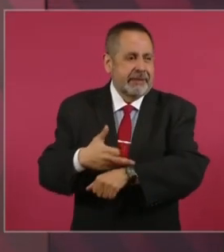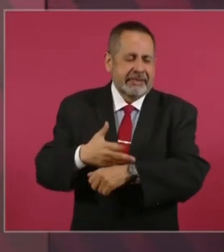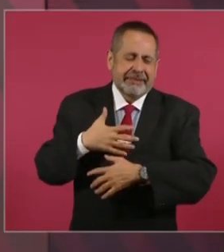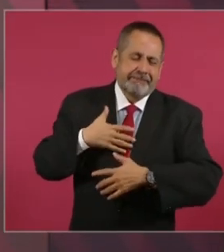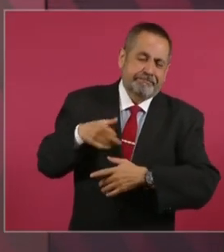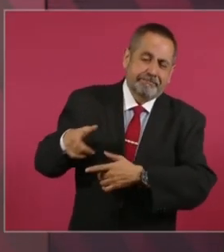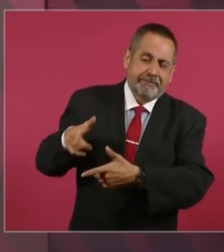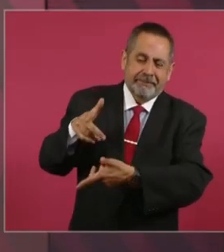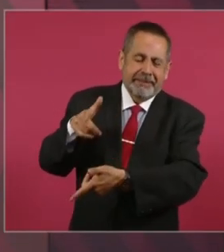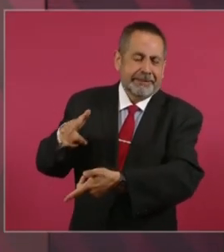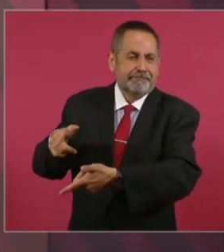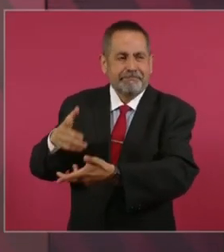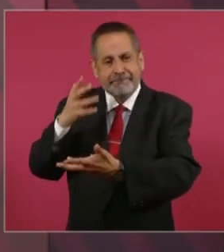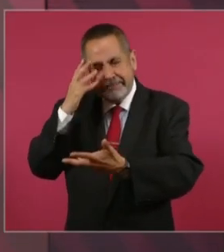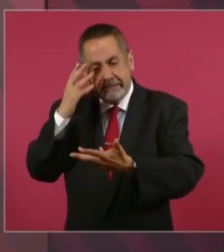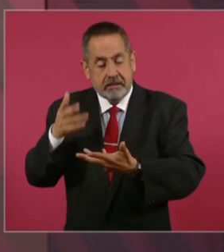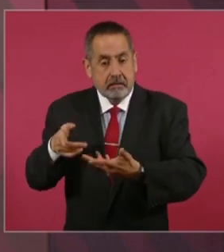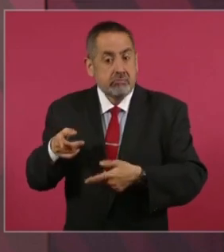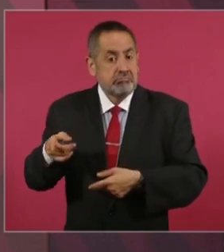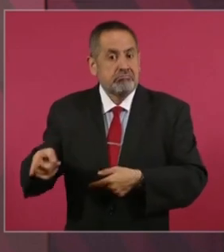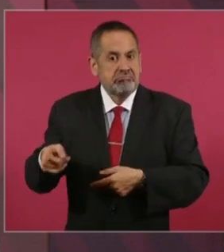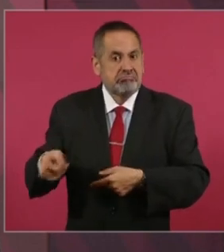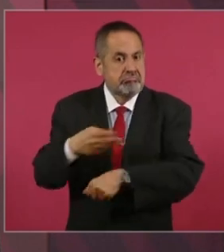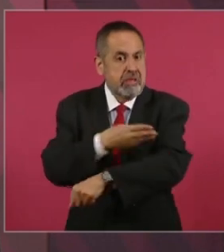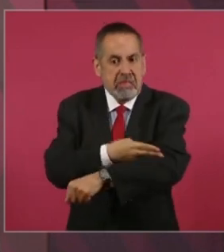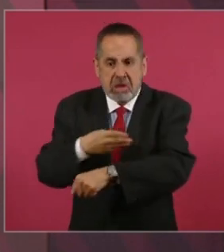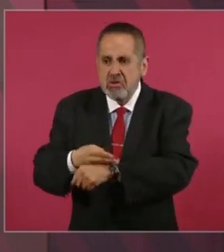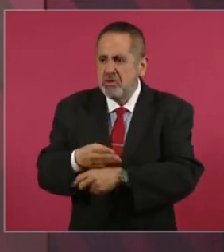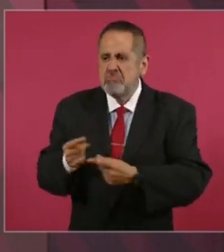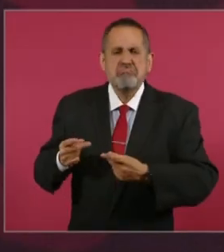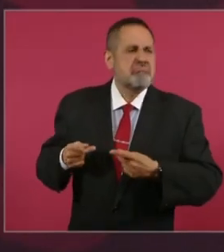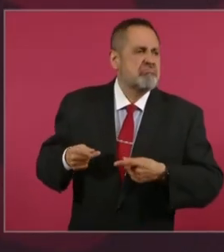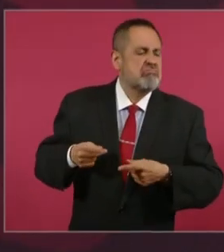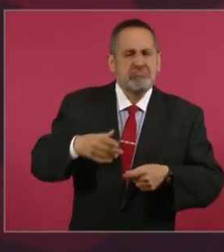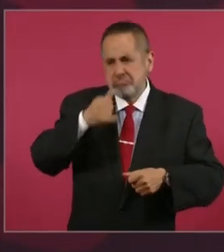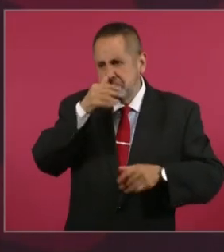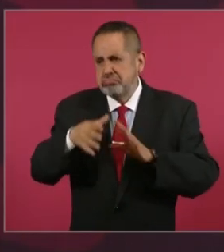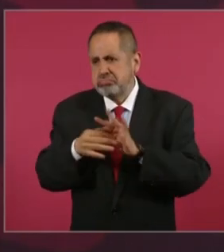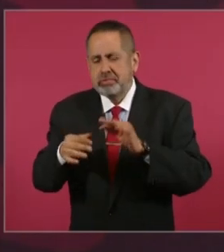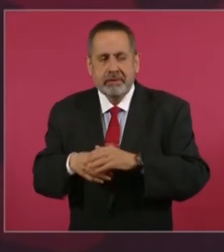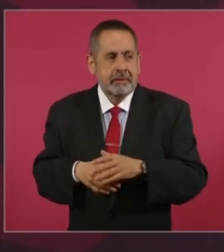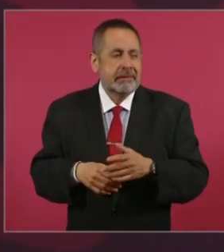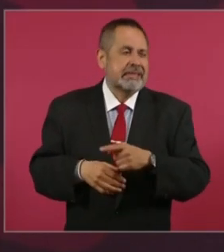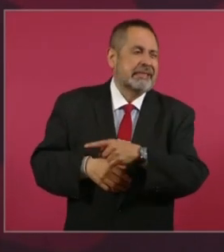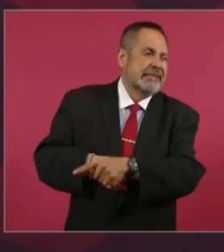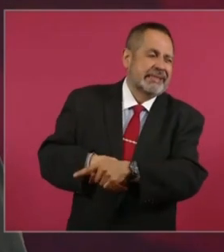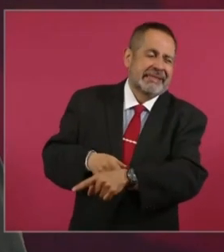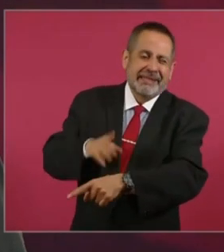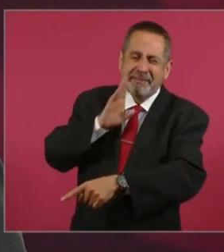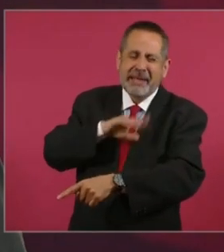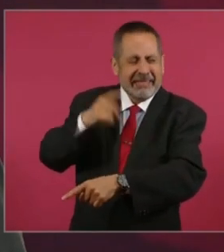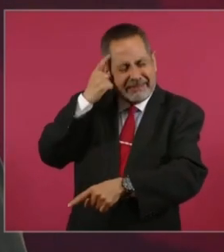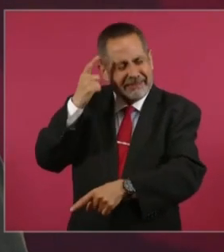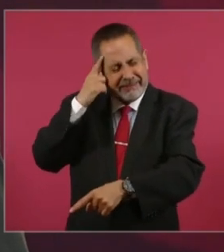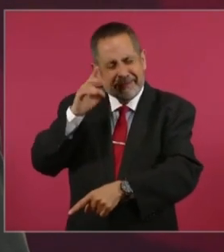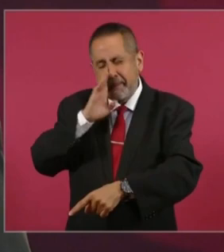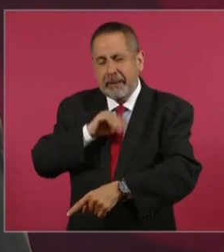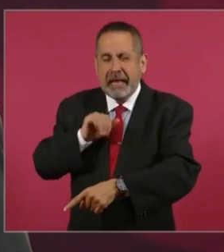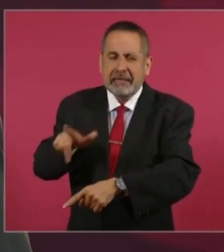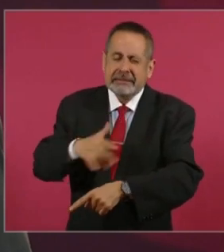porque el nieto estaba mal de decir,